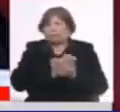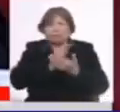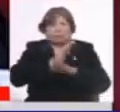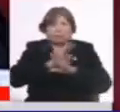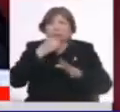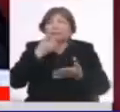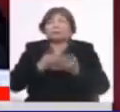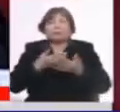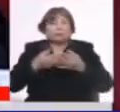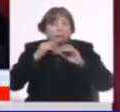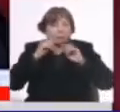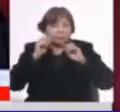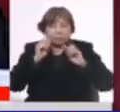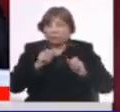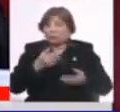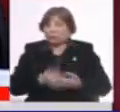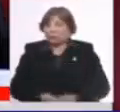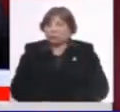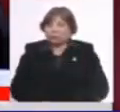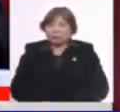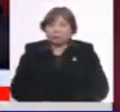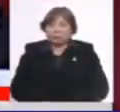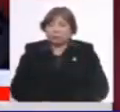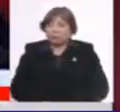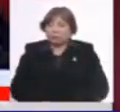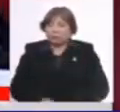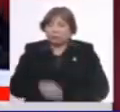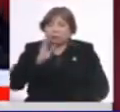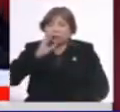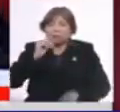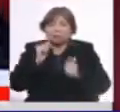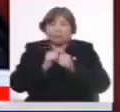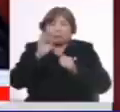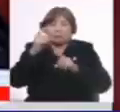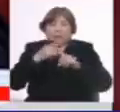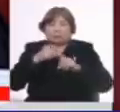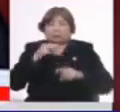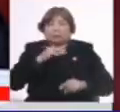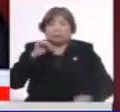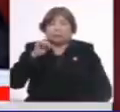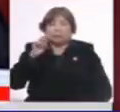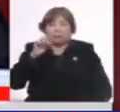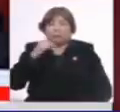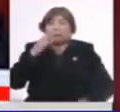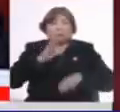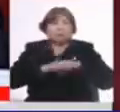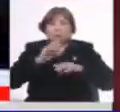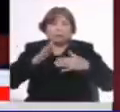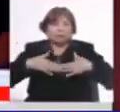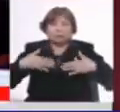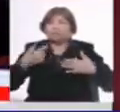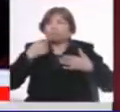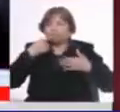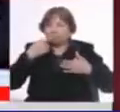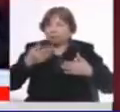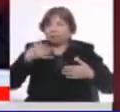eso. Incluso yo quería hablar con el exministro Mariano González sobre eso, no pude, pero